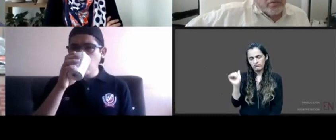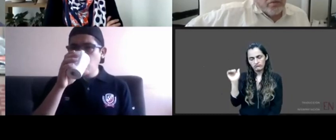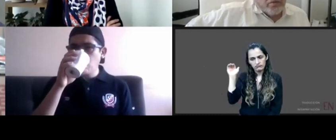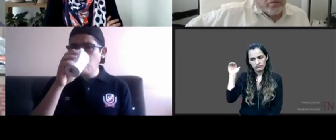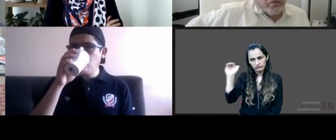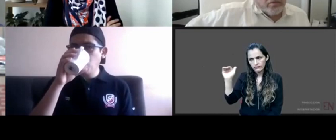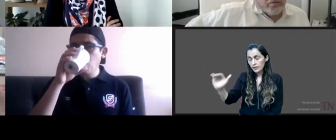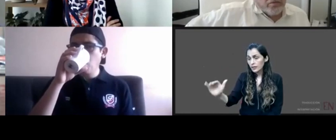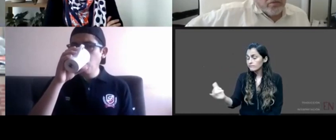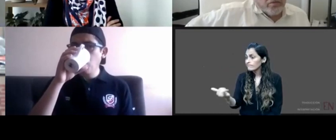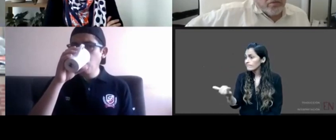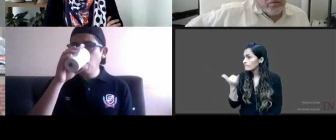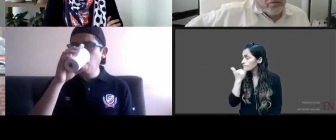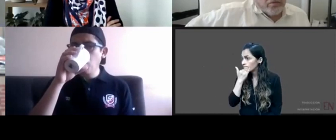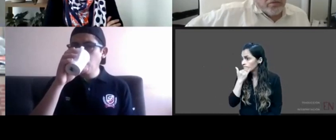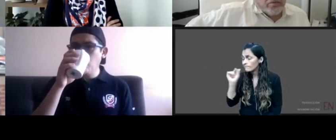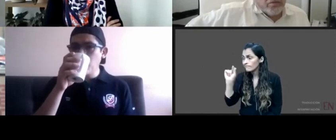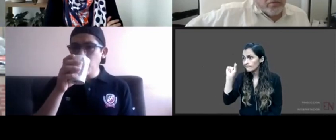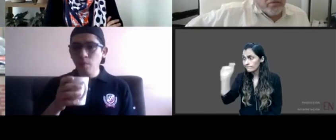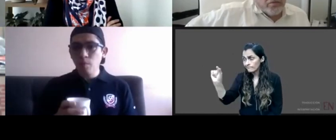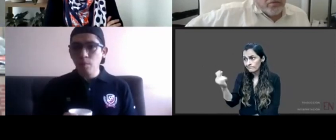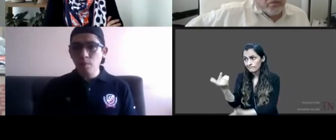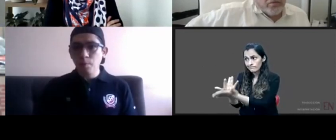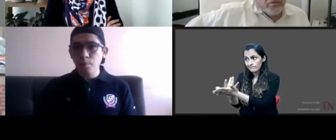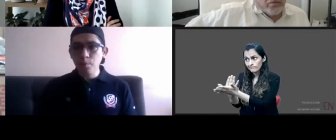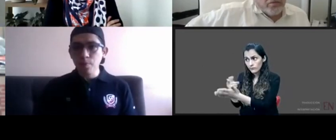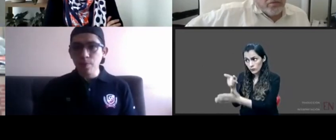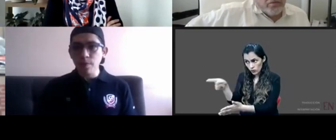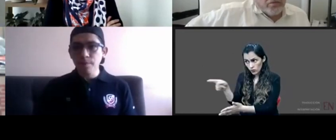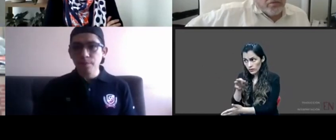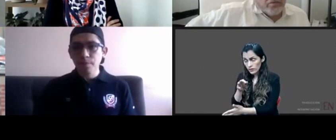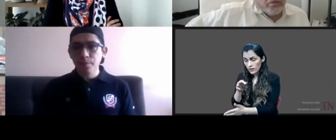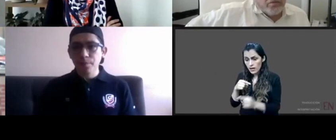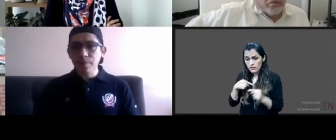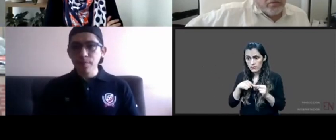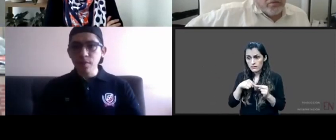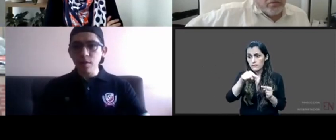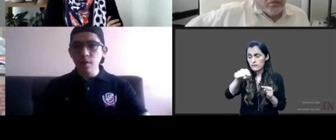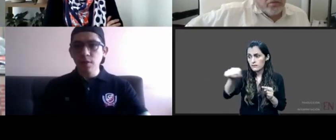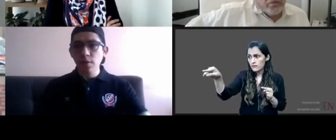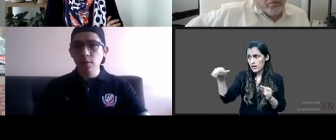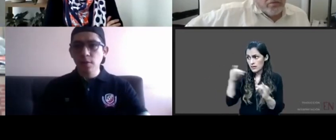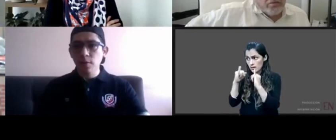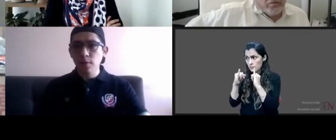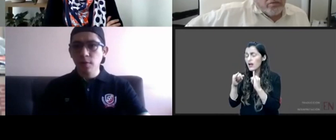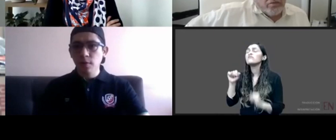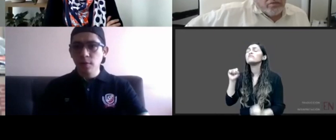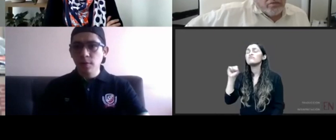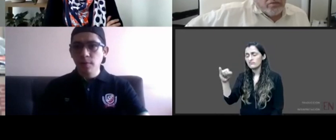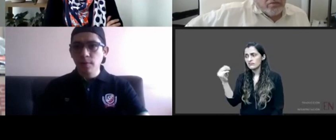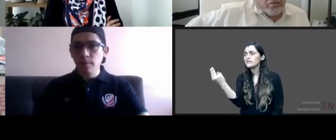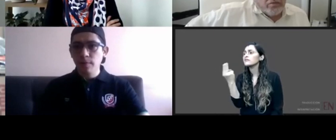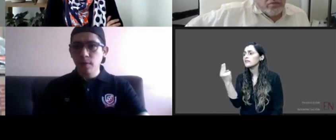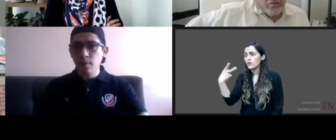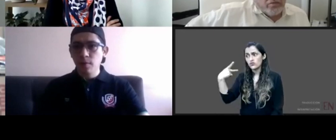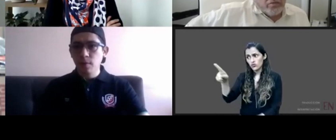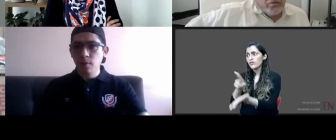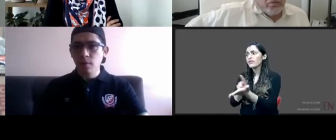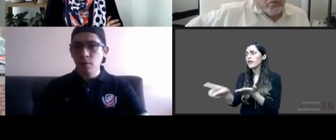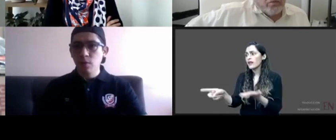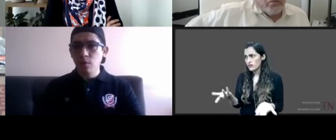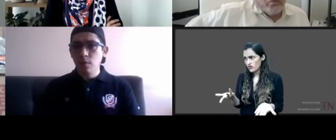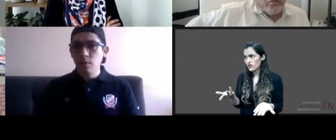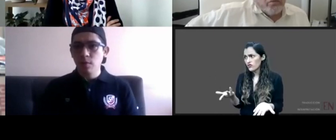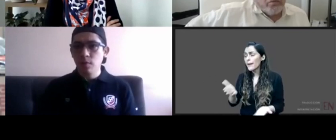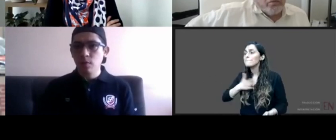que me permitiera, que sí era correcto triangular la información, porque entonces ¿cuál era mi